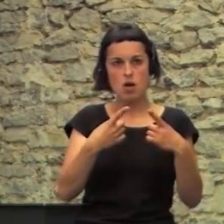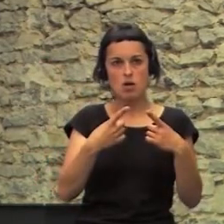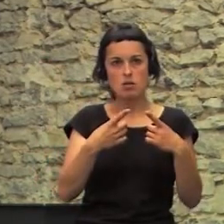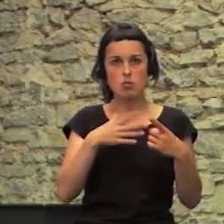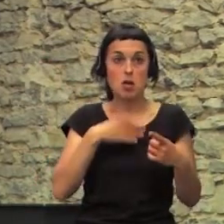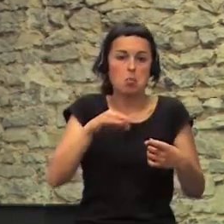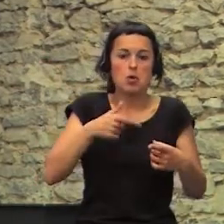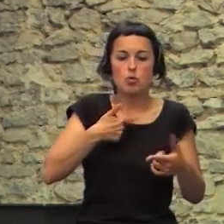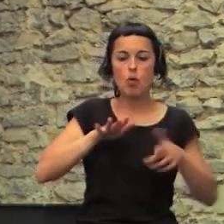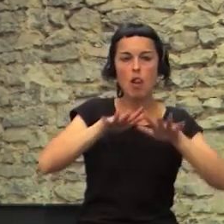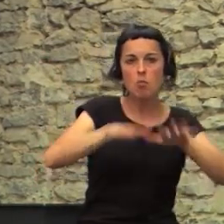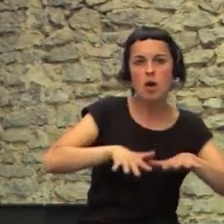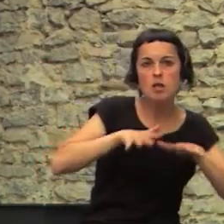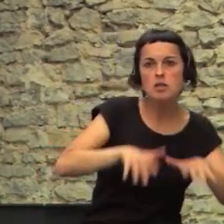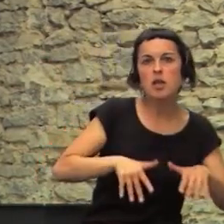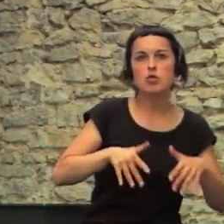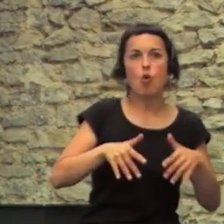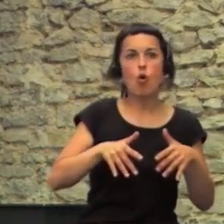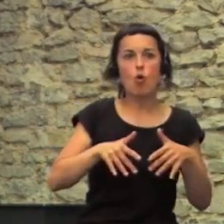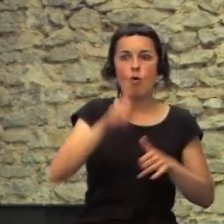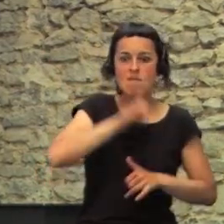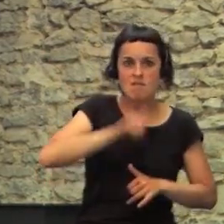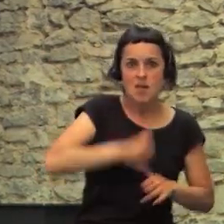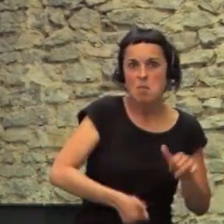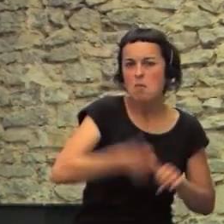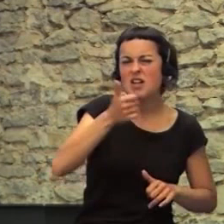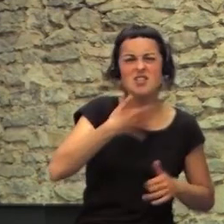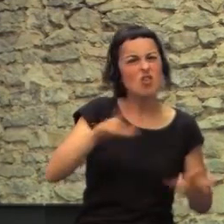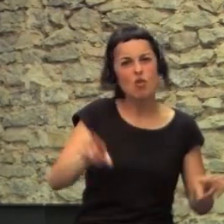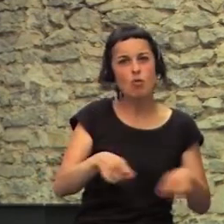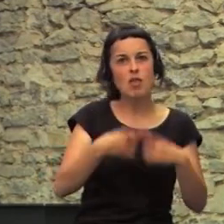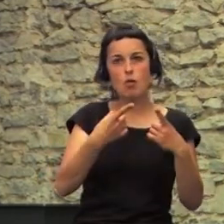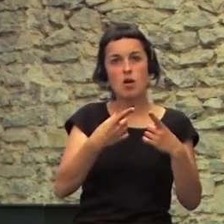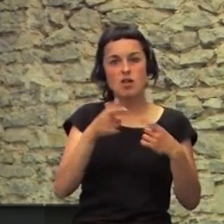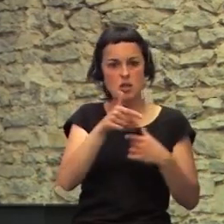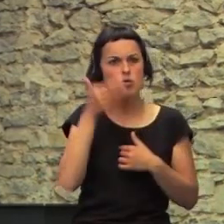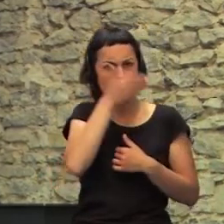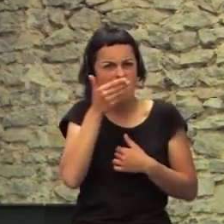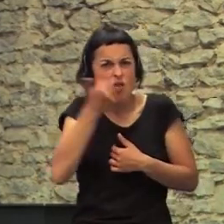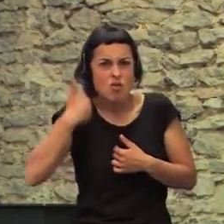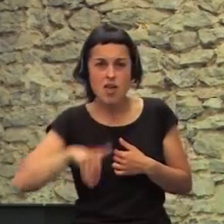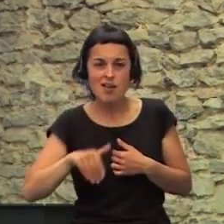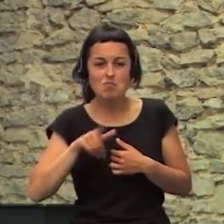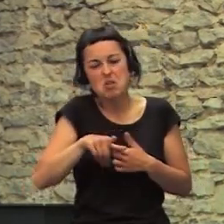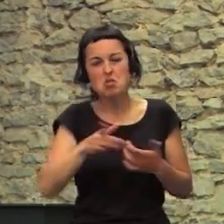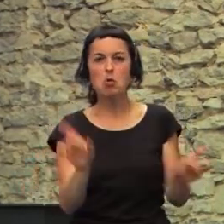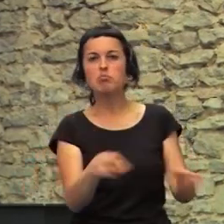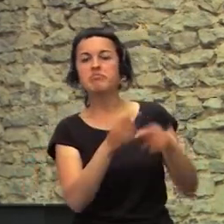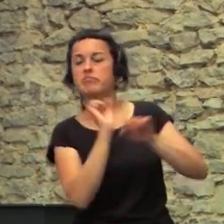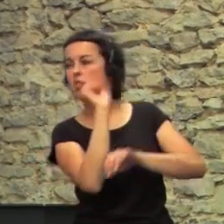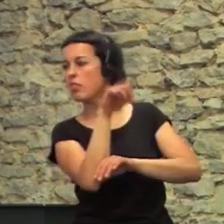que en pruebas de determinado tipo pues tenga mucha más resistencia. Todas esas cuestiones que están estudiadas, además, no cuentan únicamente,